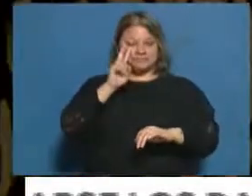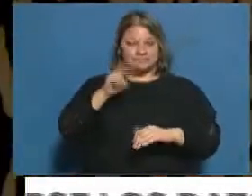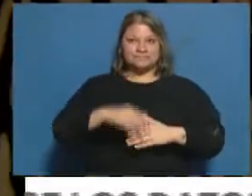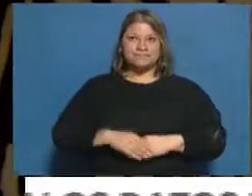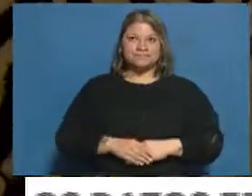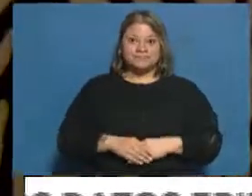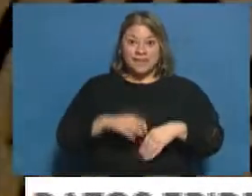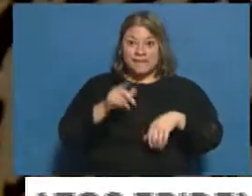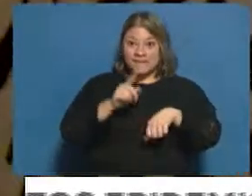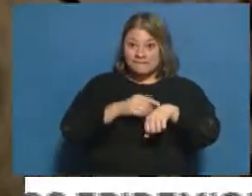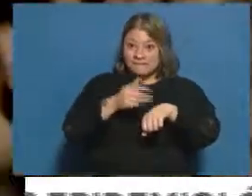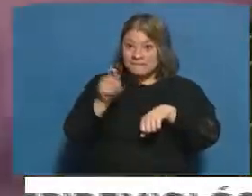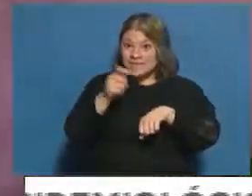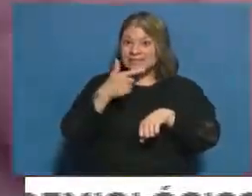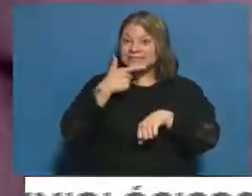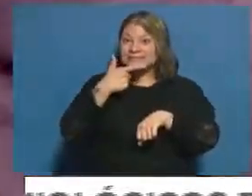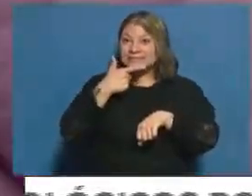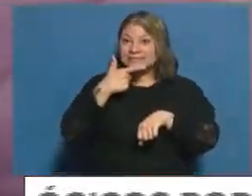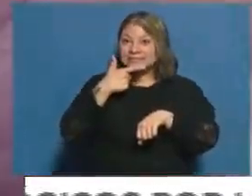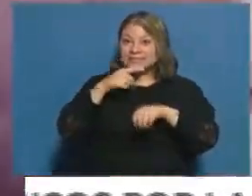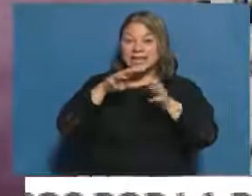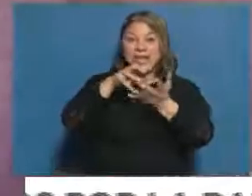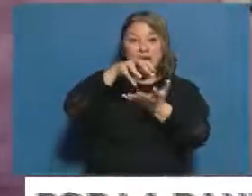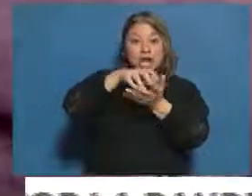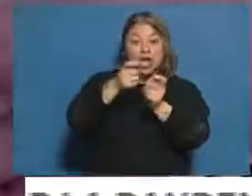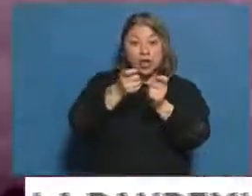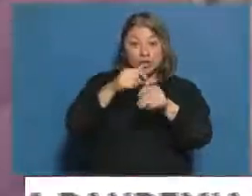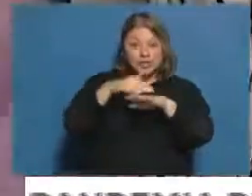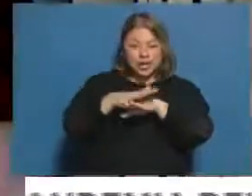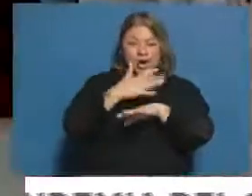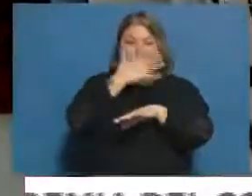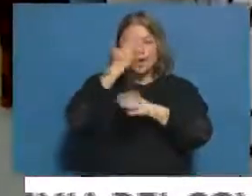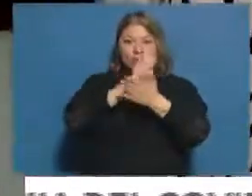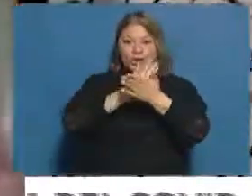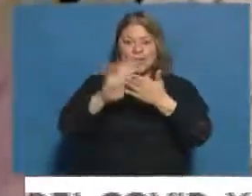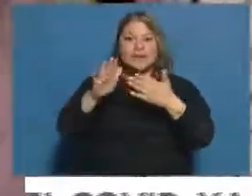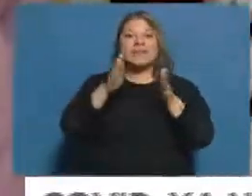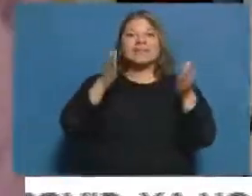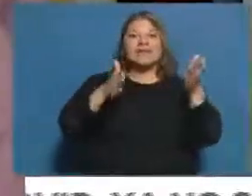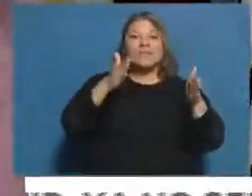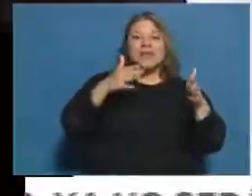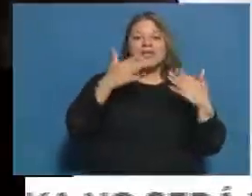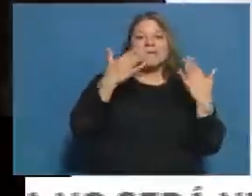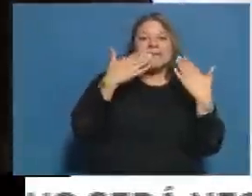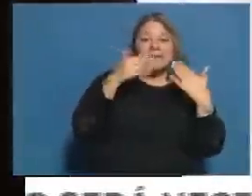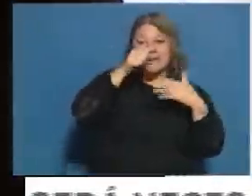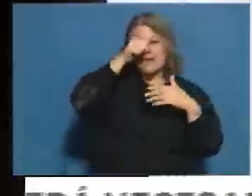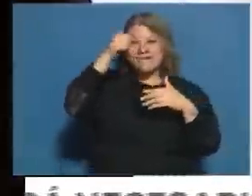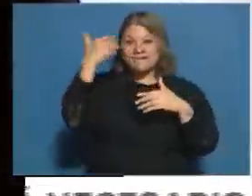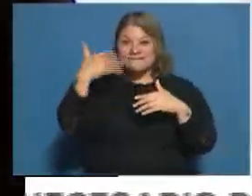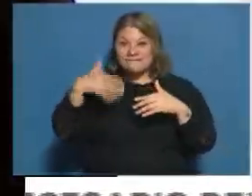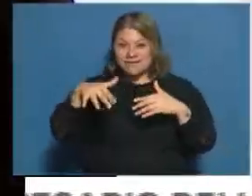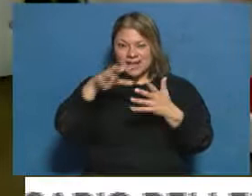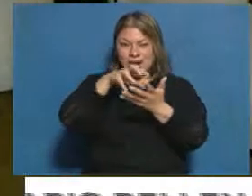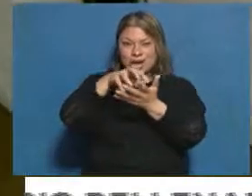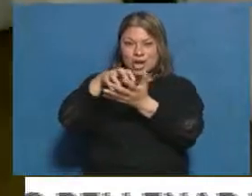Se acerca septiembre y las vidrieras del centro ya muestran los nuevos colores de la temporada primavera-verano. En la mayoría de los locales